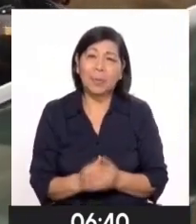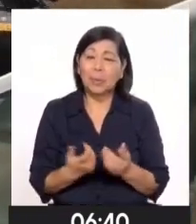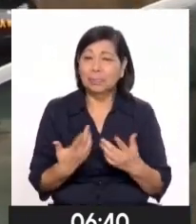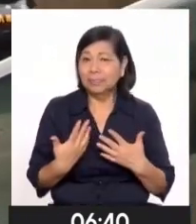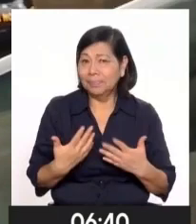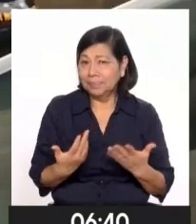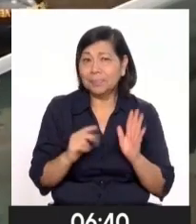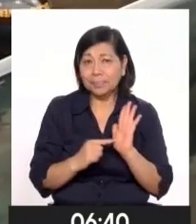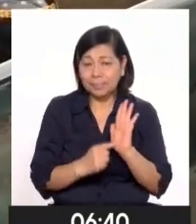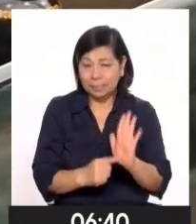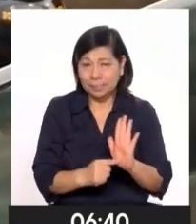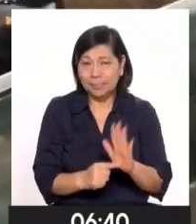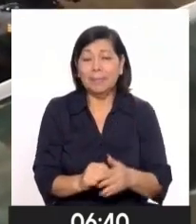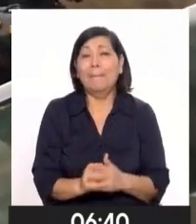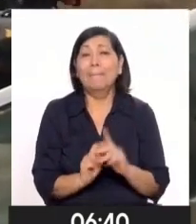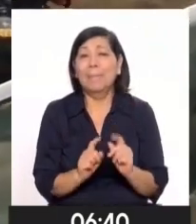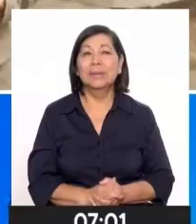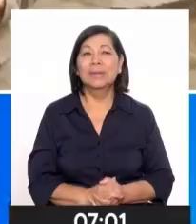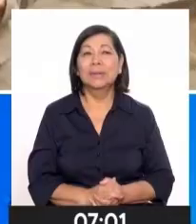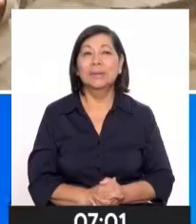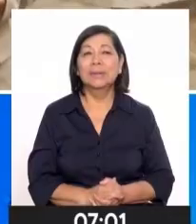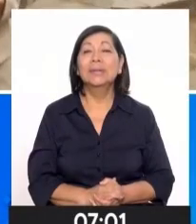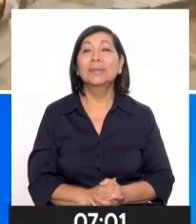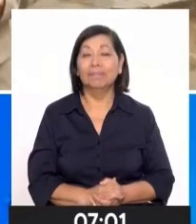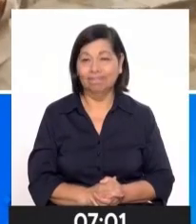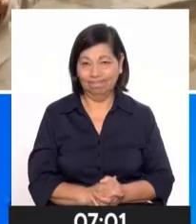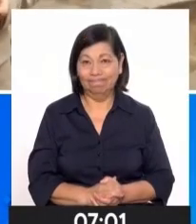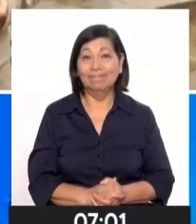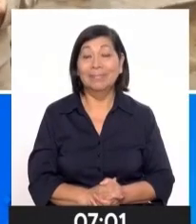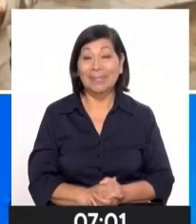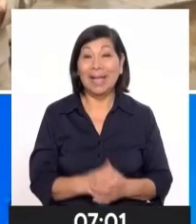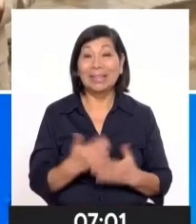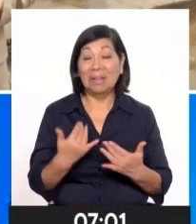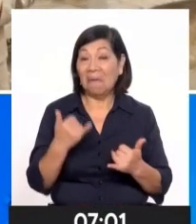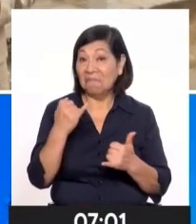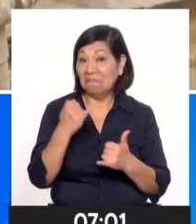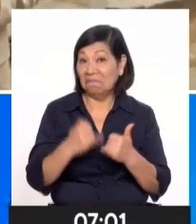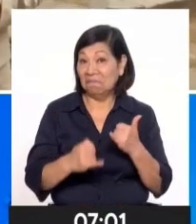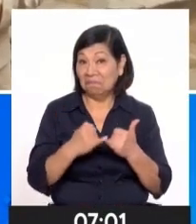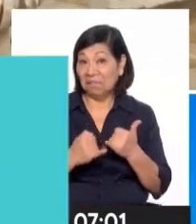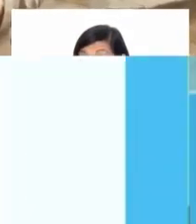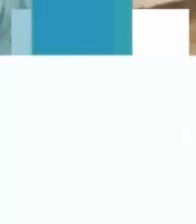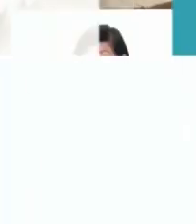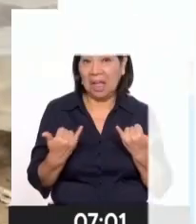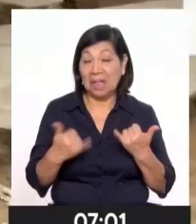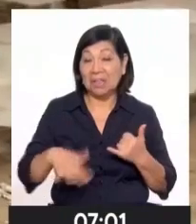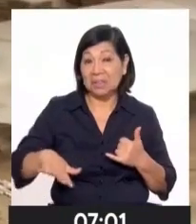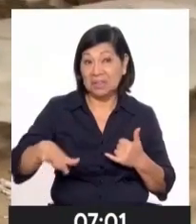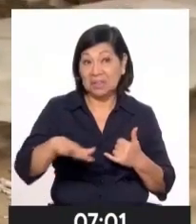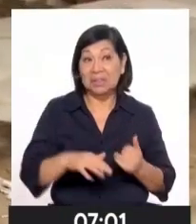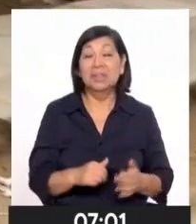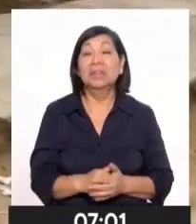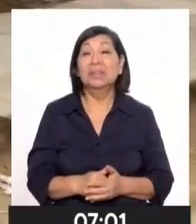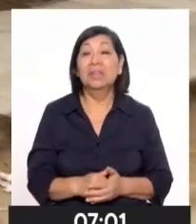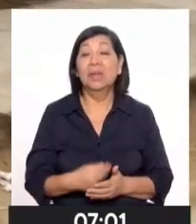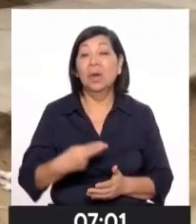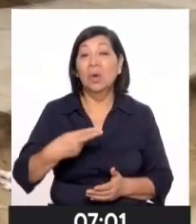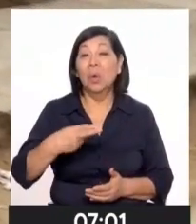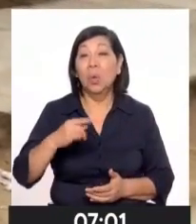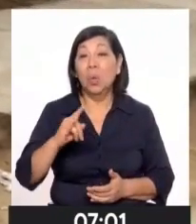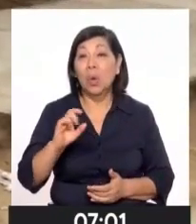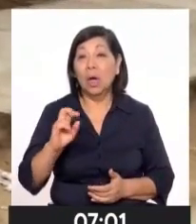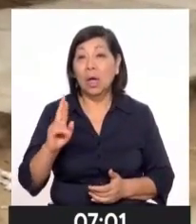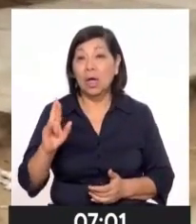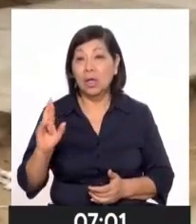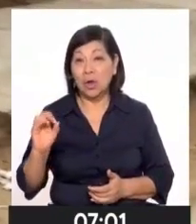ya pueda salir la policía con el detenido. Así es, compañeros, ya han culminado las diligencias aquí en la urbanización La Guairona, en San Juan del